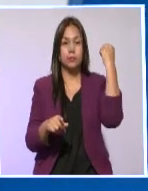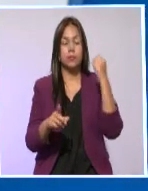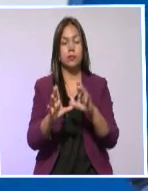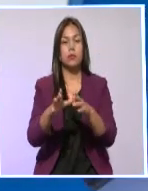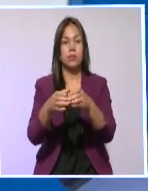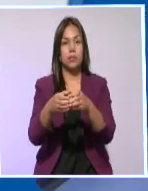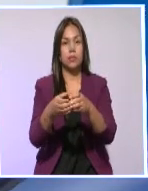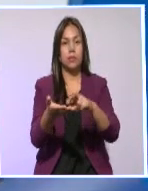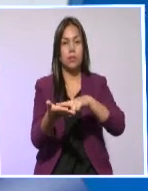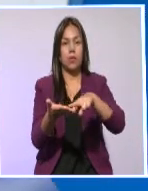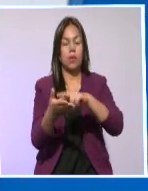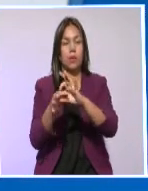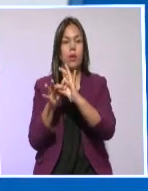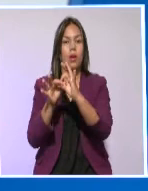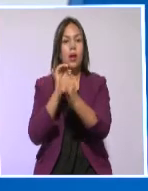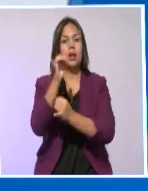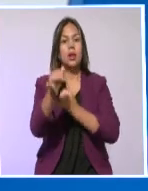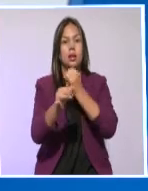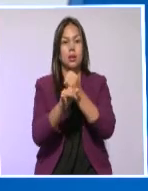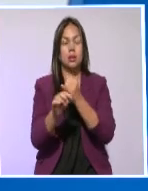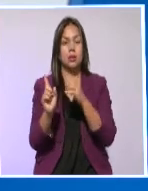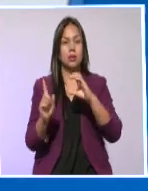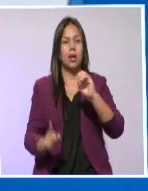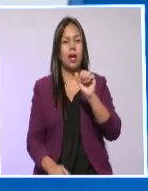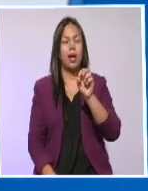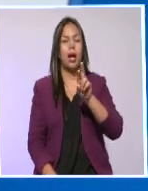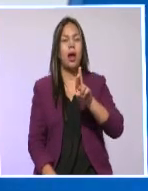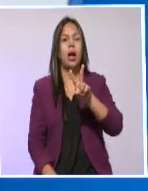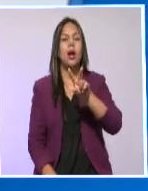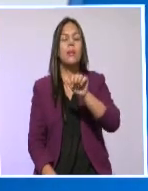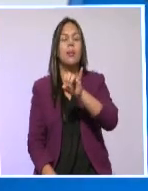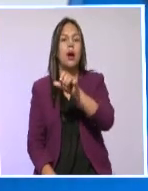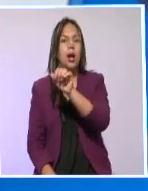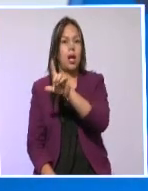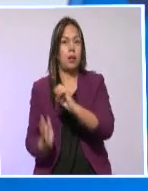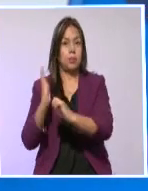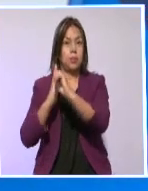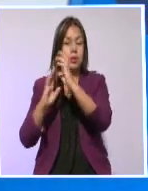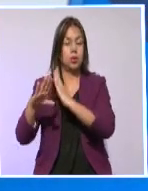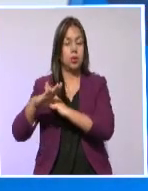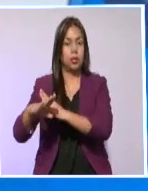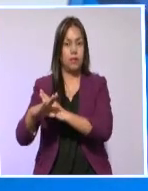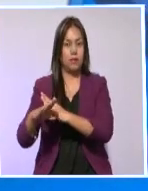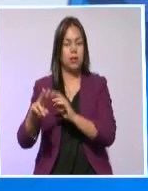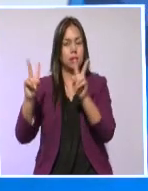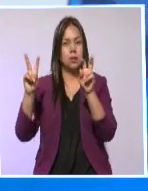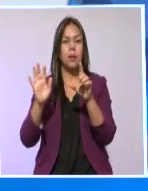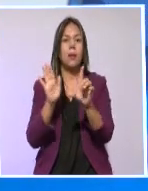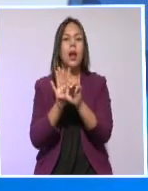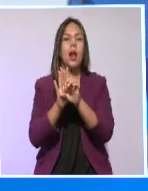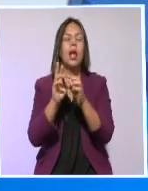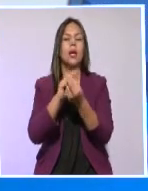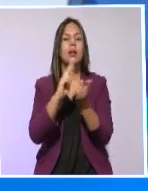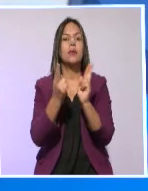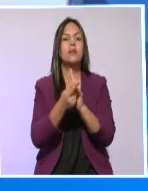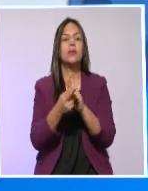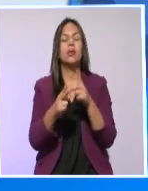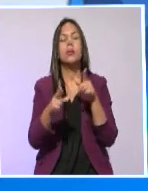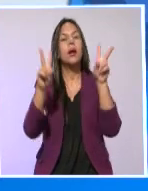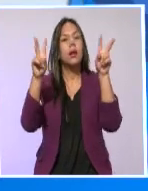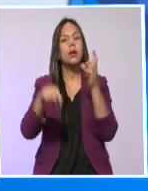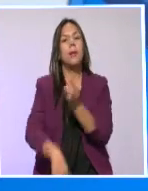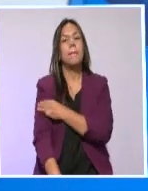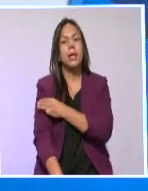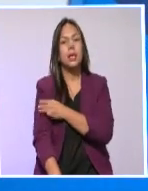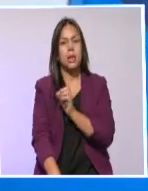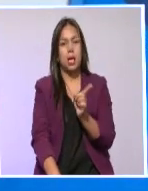Relaciones Internacionales, recibe a Miguel Carvajal, ministro de Defensa, sobre el proyecto de ley reformatoria a la Ley de Personal de las Fuerzas